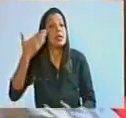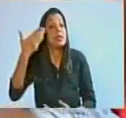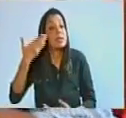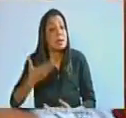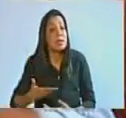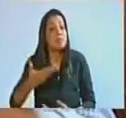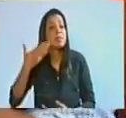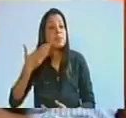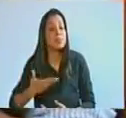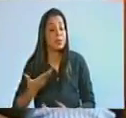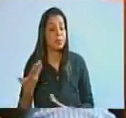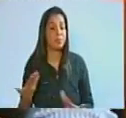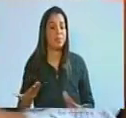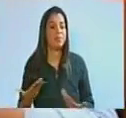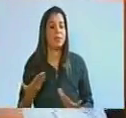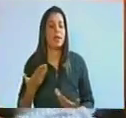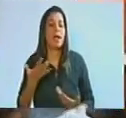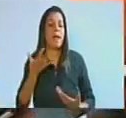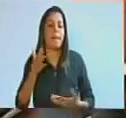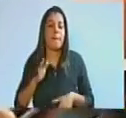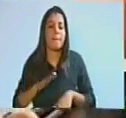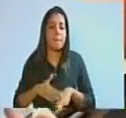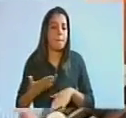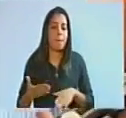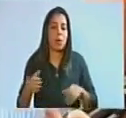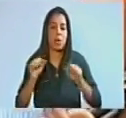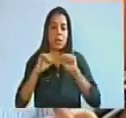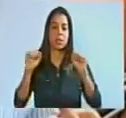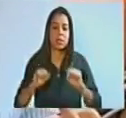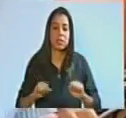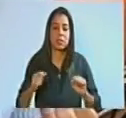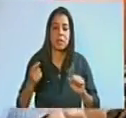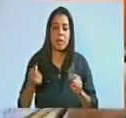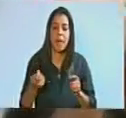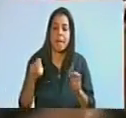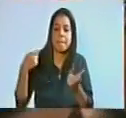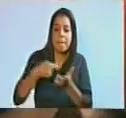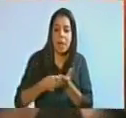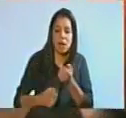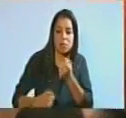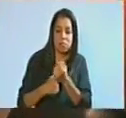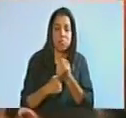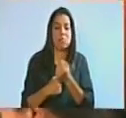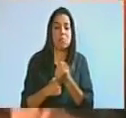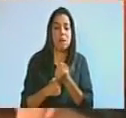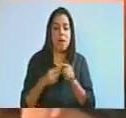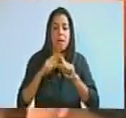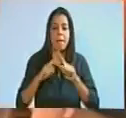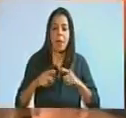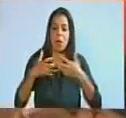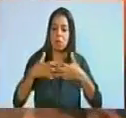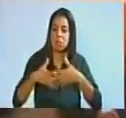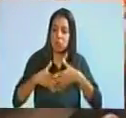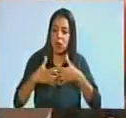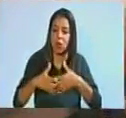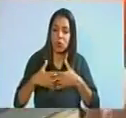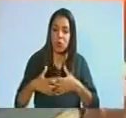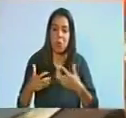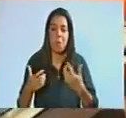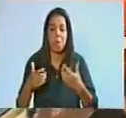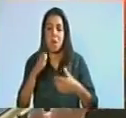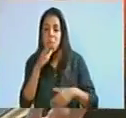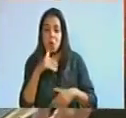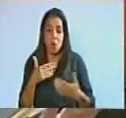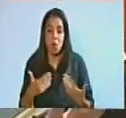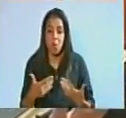importante, porque tú puedes hacer cualquier sistema de subsidio, pero si no activas la producción, no activas